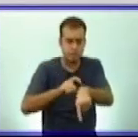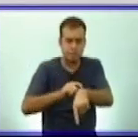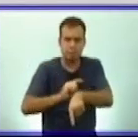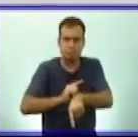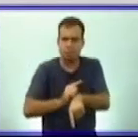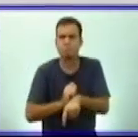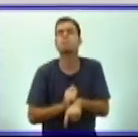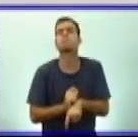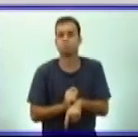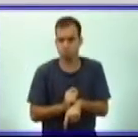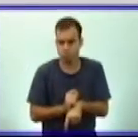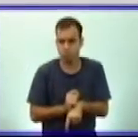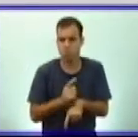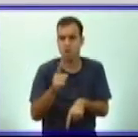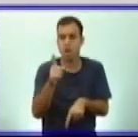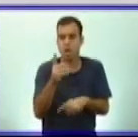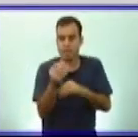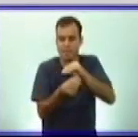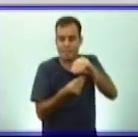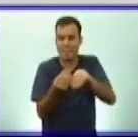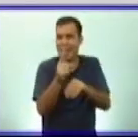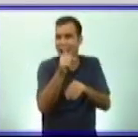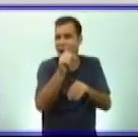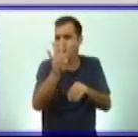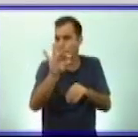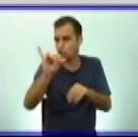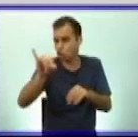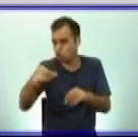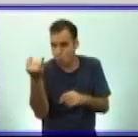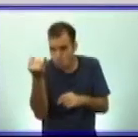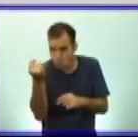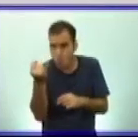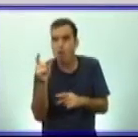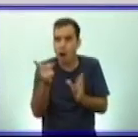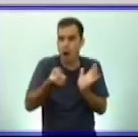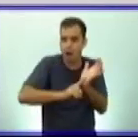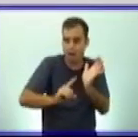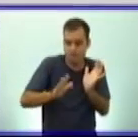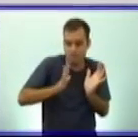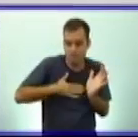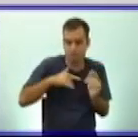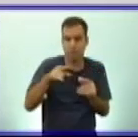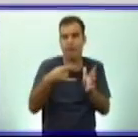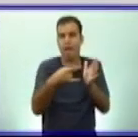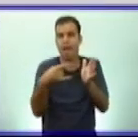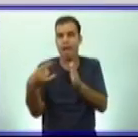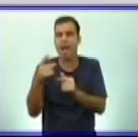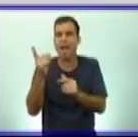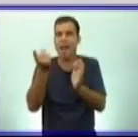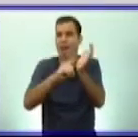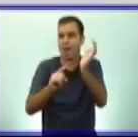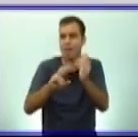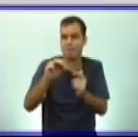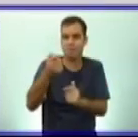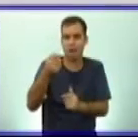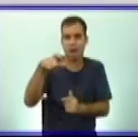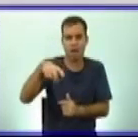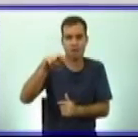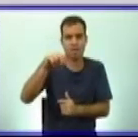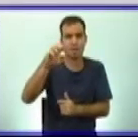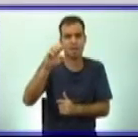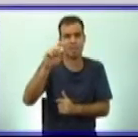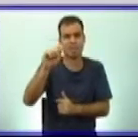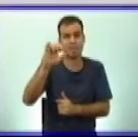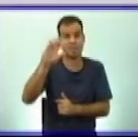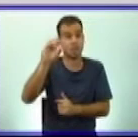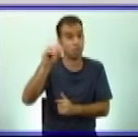transformando 14 joules de la energía del campo electromagnético. Y estas expresiones relacionadas con la potencia son las que